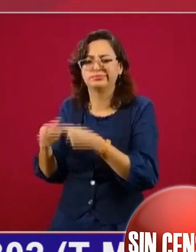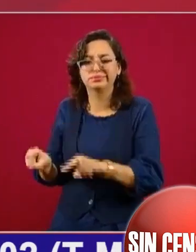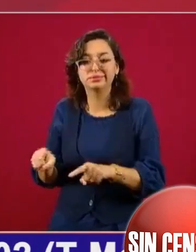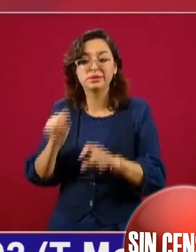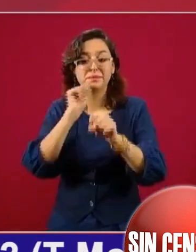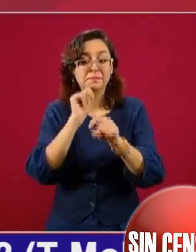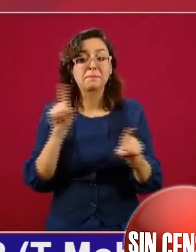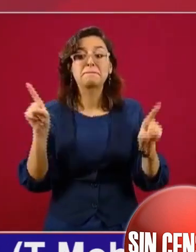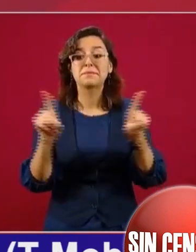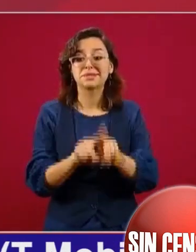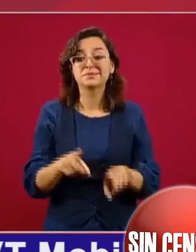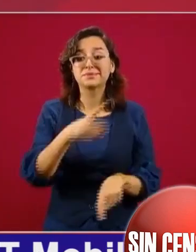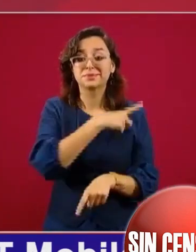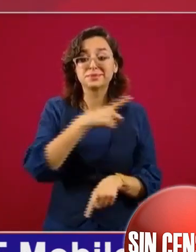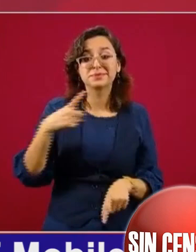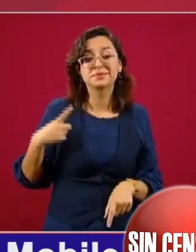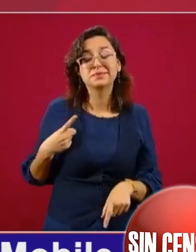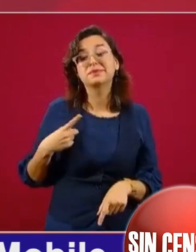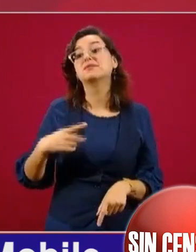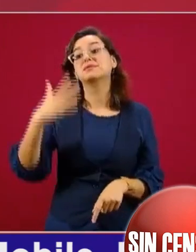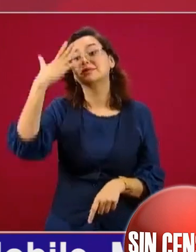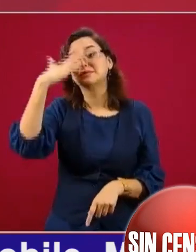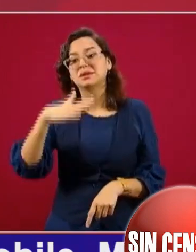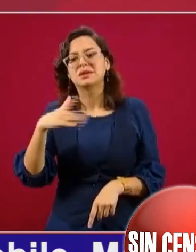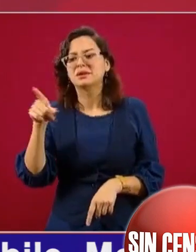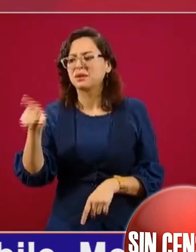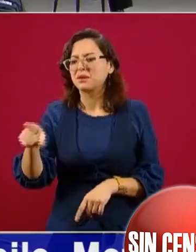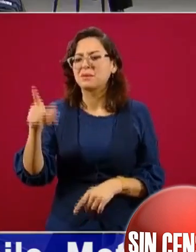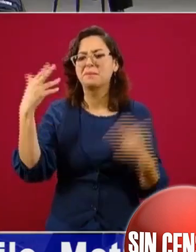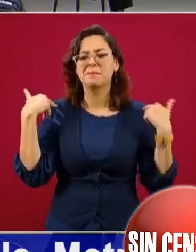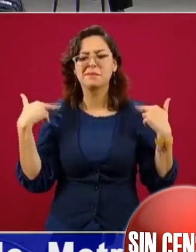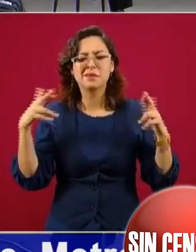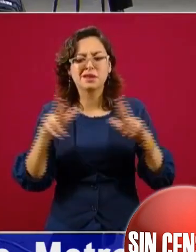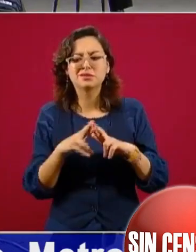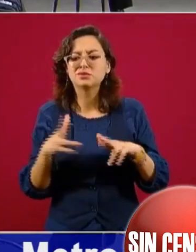de maestros, tiene que haber acuerdo,